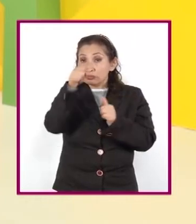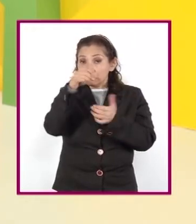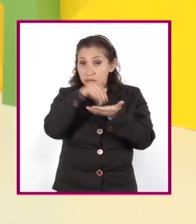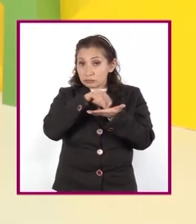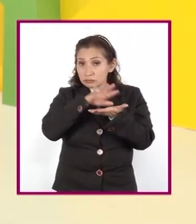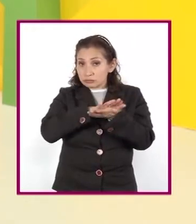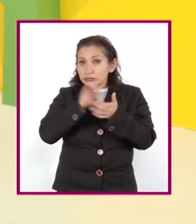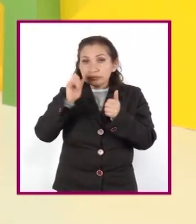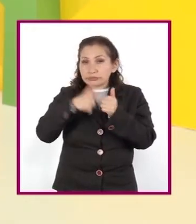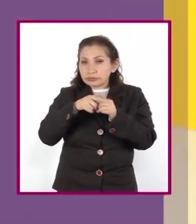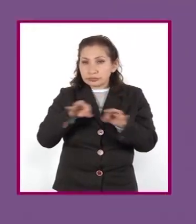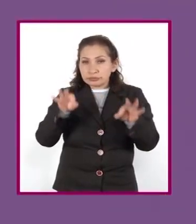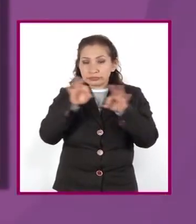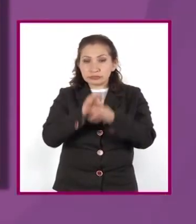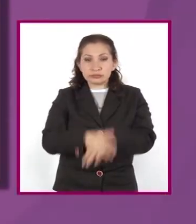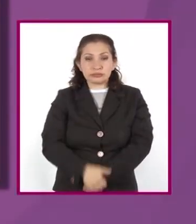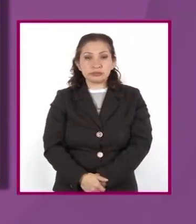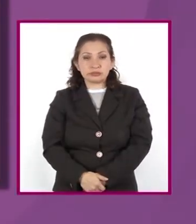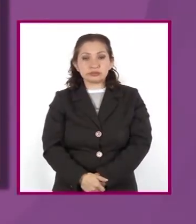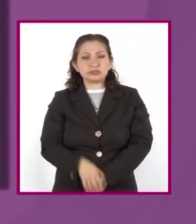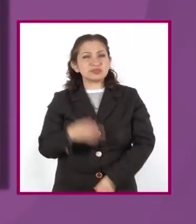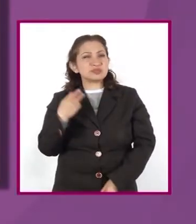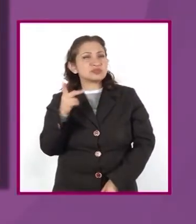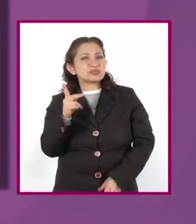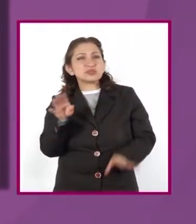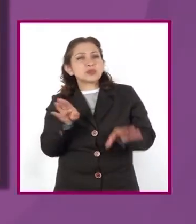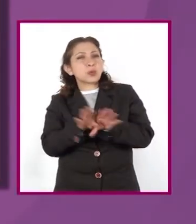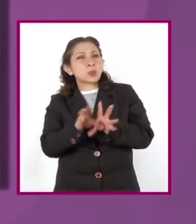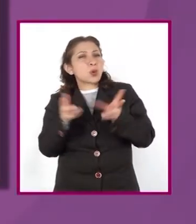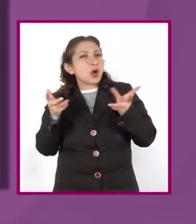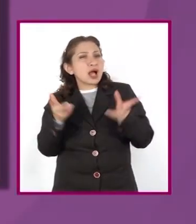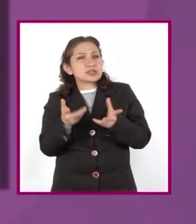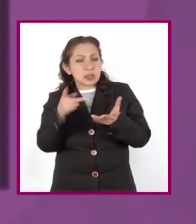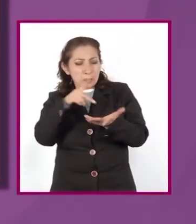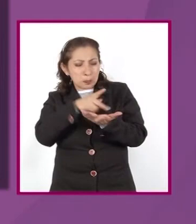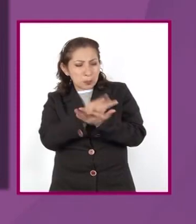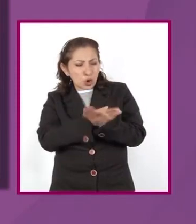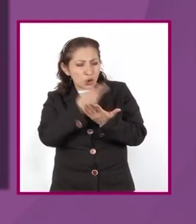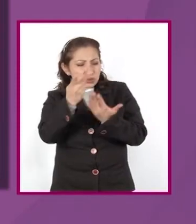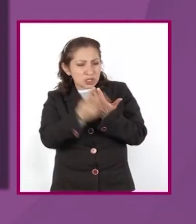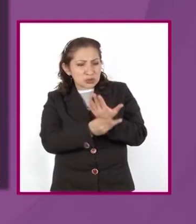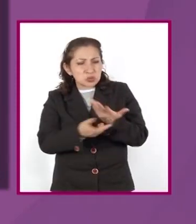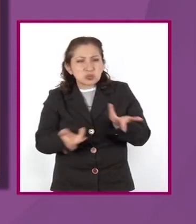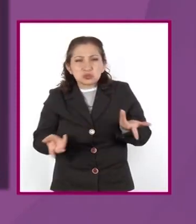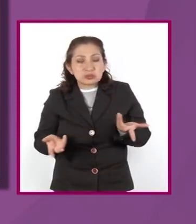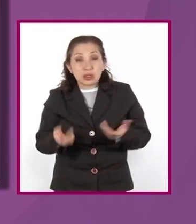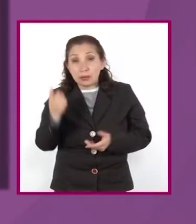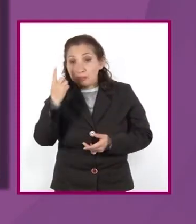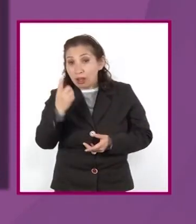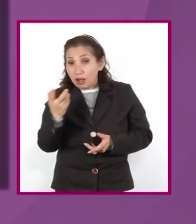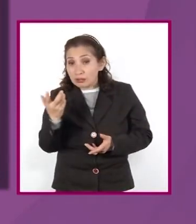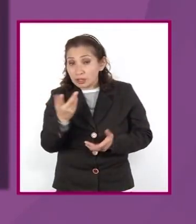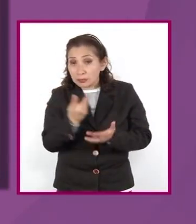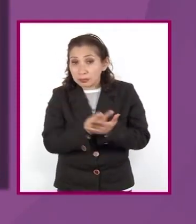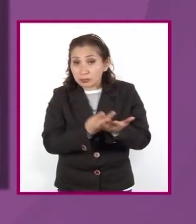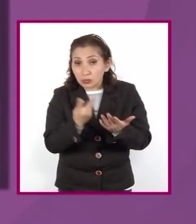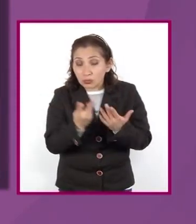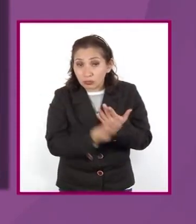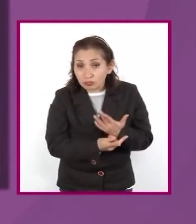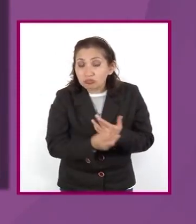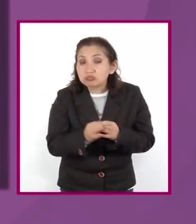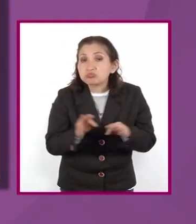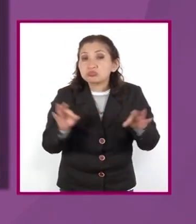nota al respecto. Pero, ¿cómo se realiza un proyecto? Para realizar un proyecto,